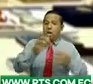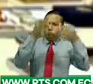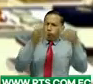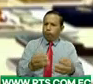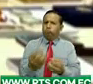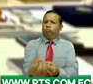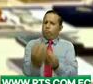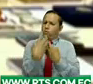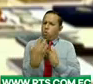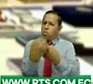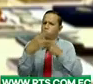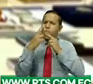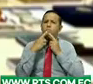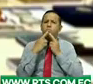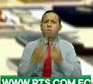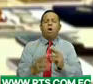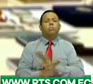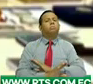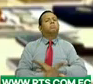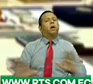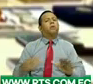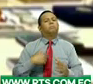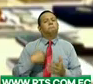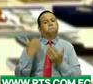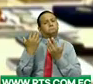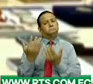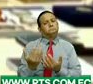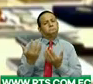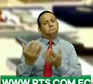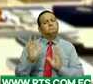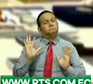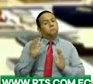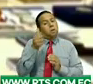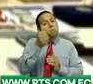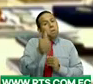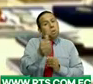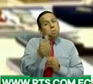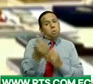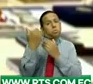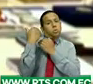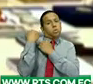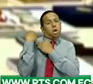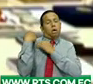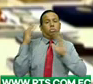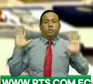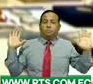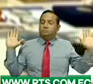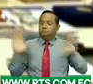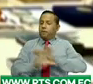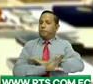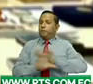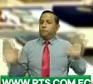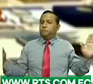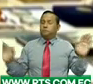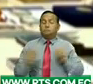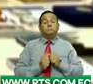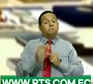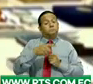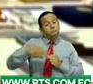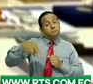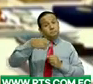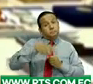esperar los resultados oficiales del Consejo Nacional Electoral. Y esos